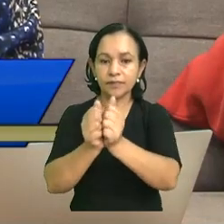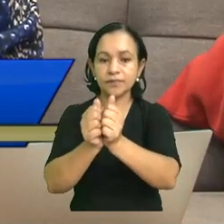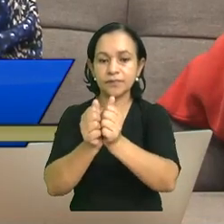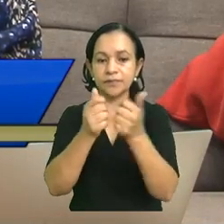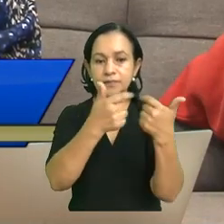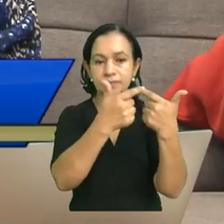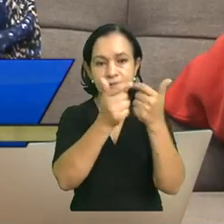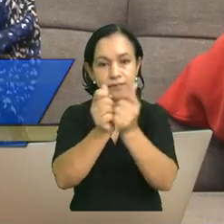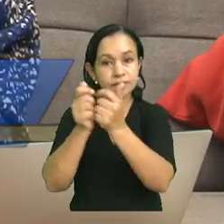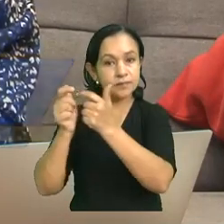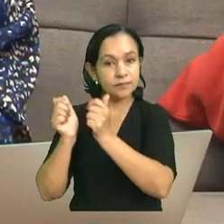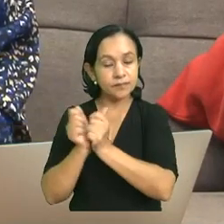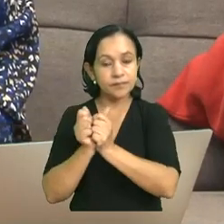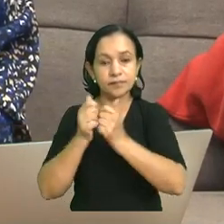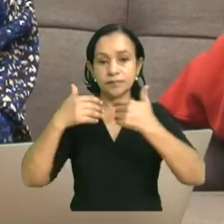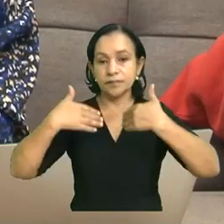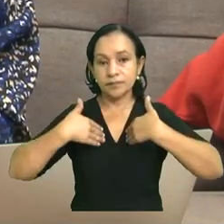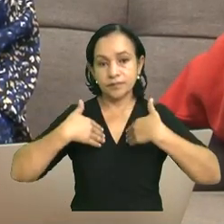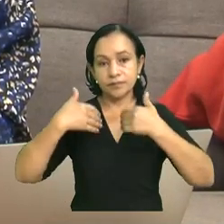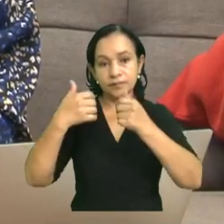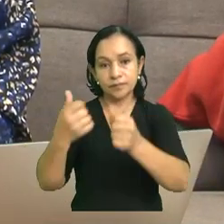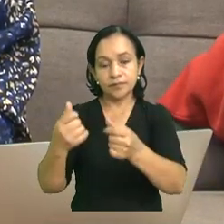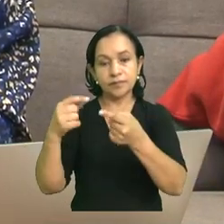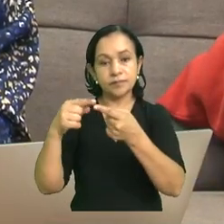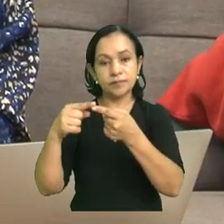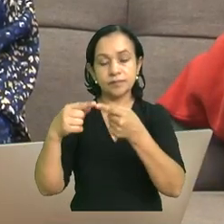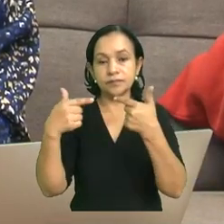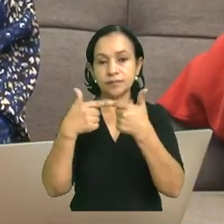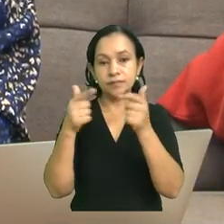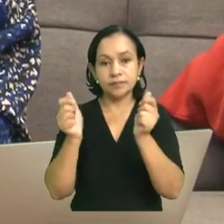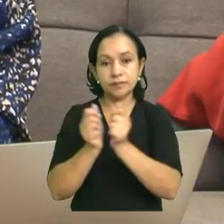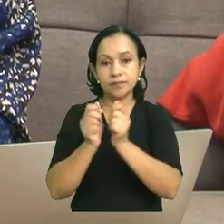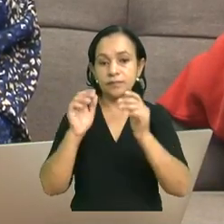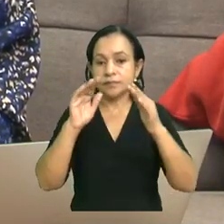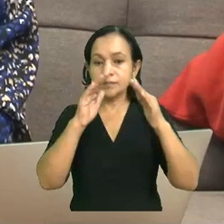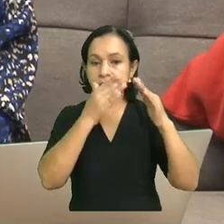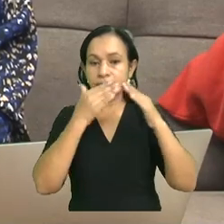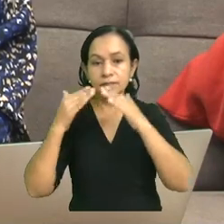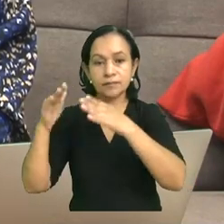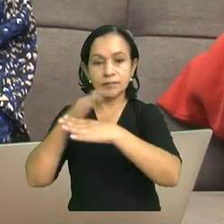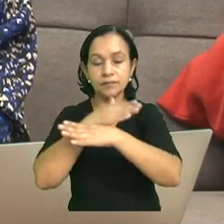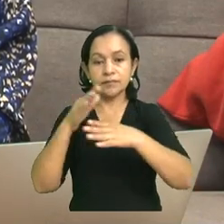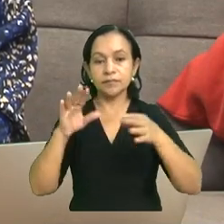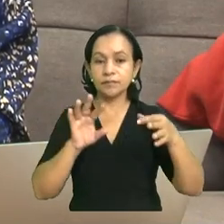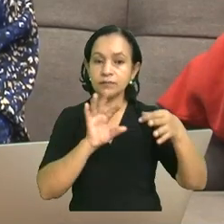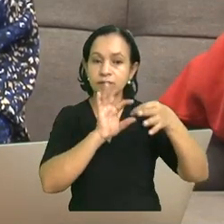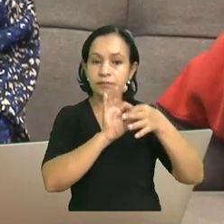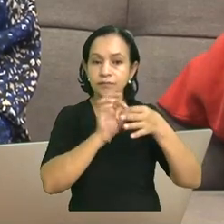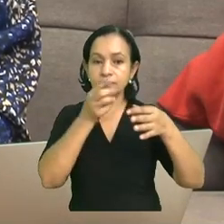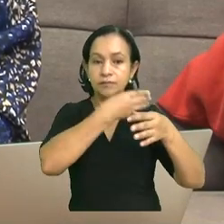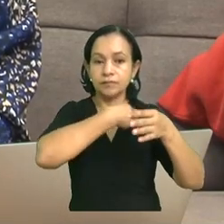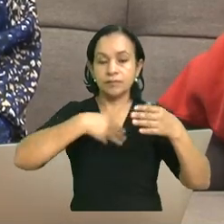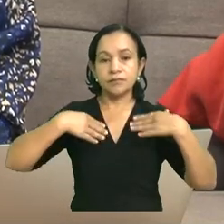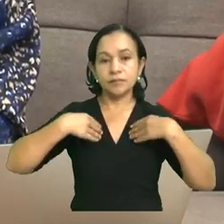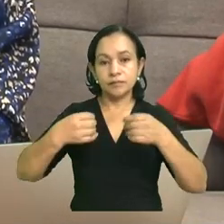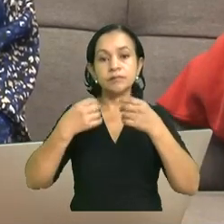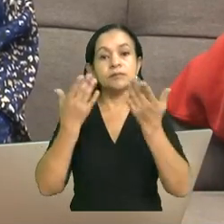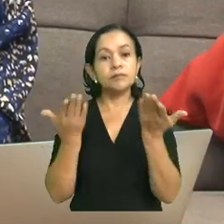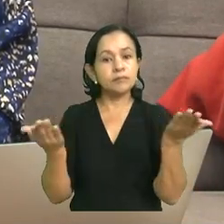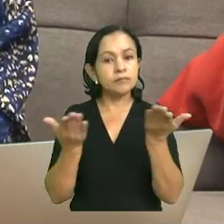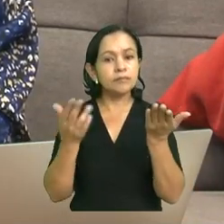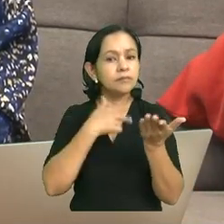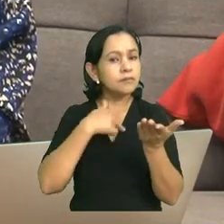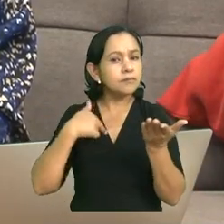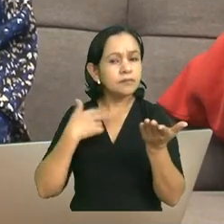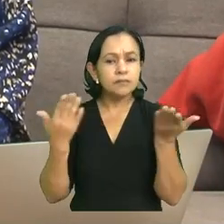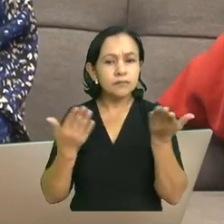brigadas de salud, a las brigadas comunitarias, en conjunto con el MINSA. Se han acompañado las visitas casa a casa para